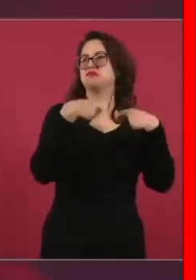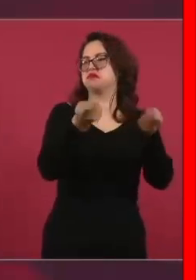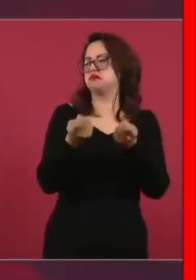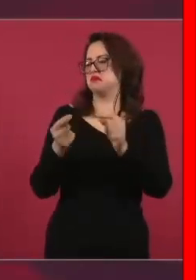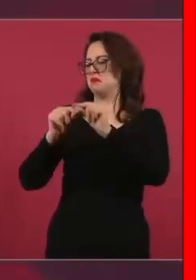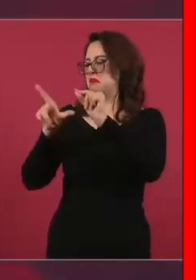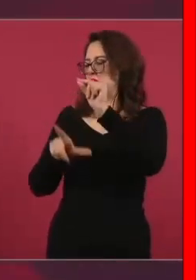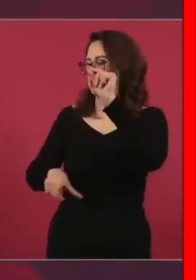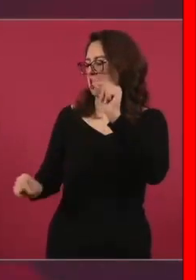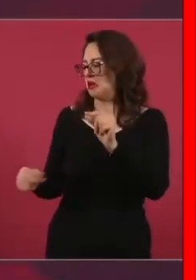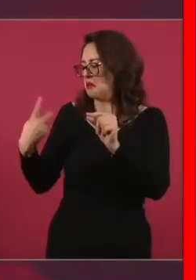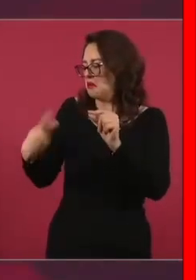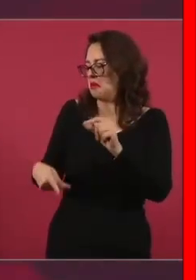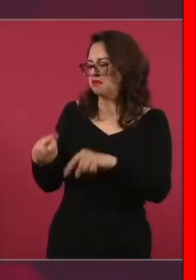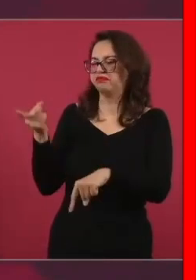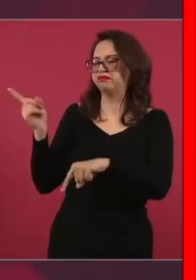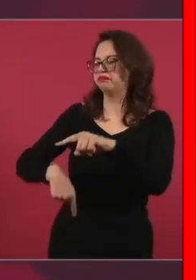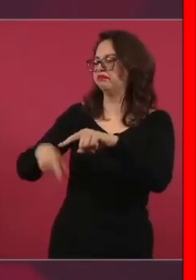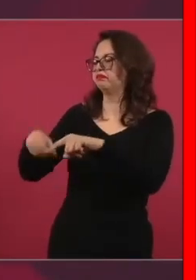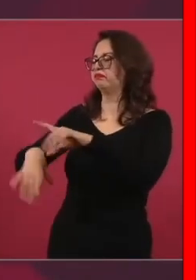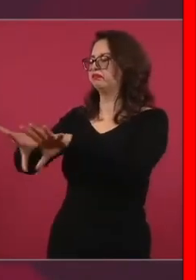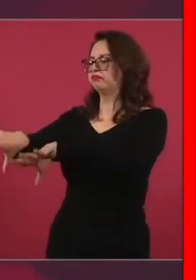a una minoría.